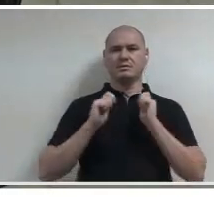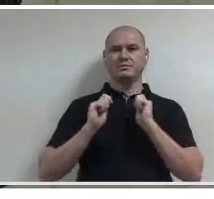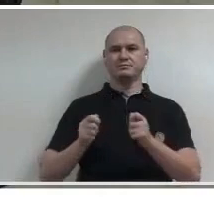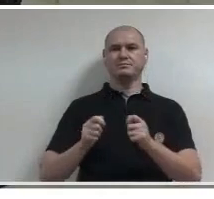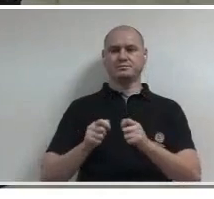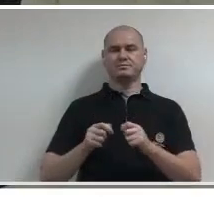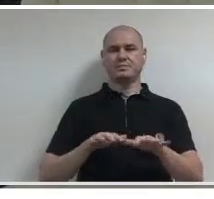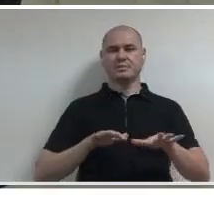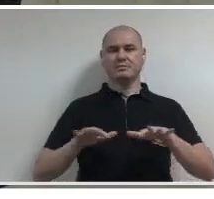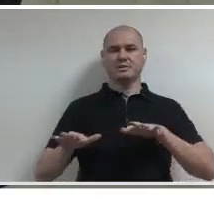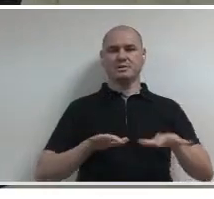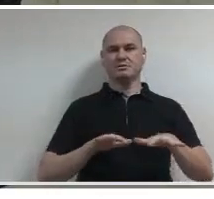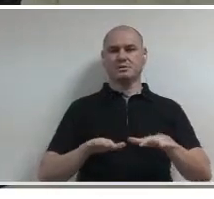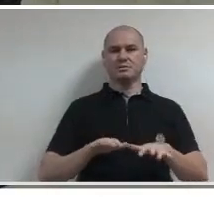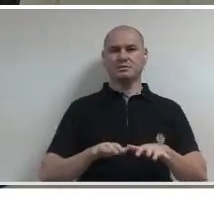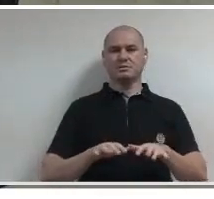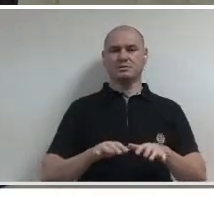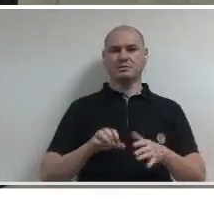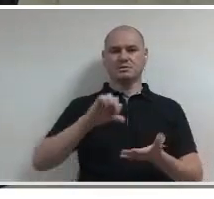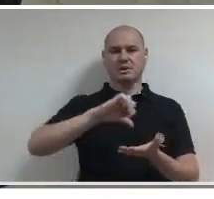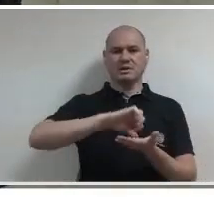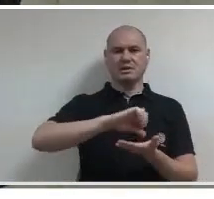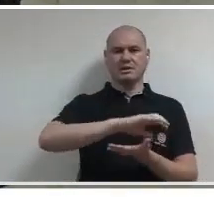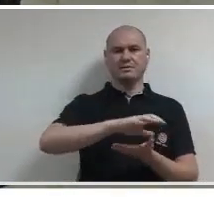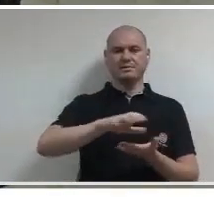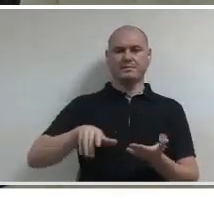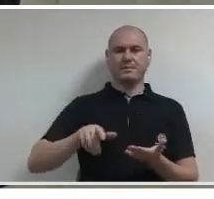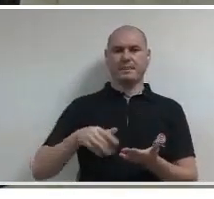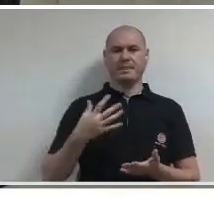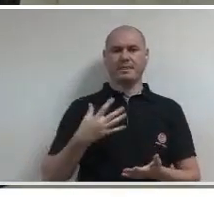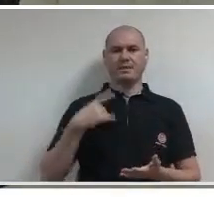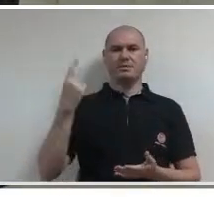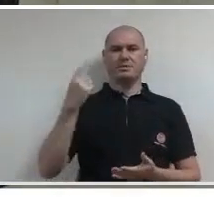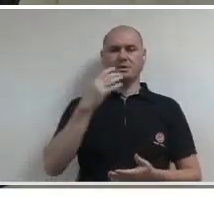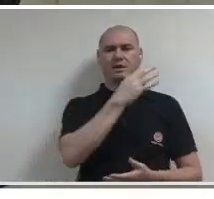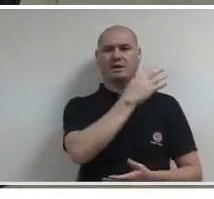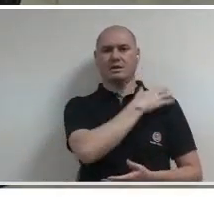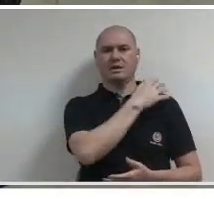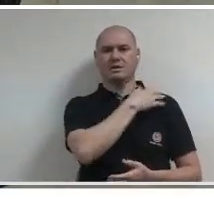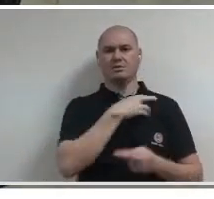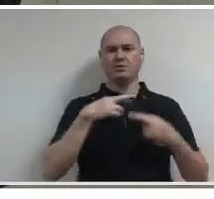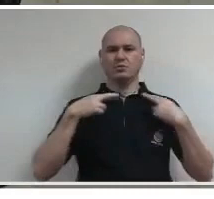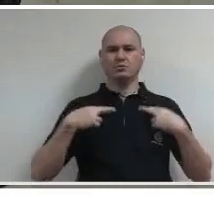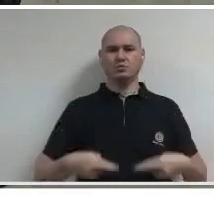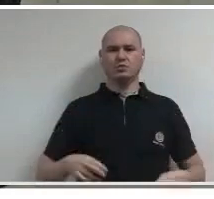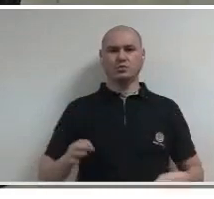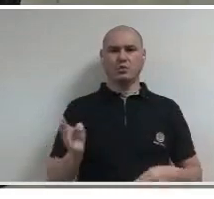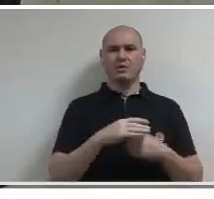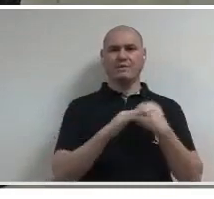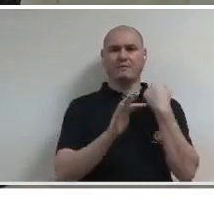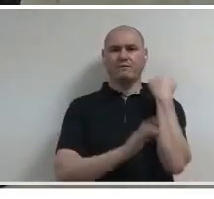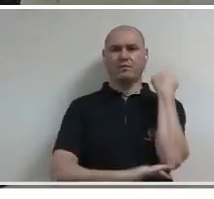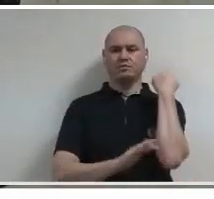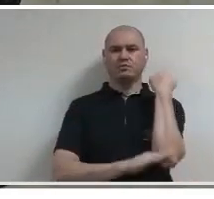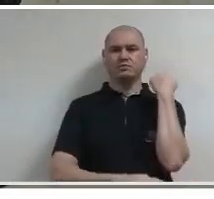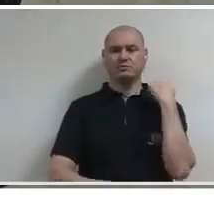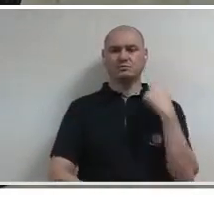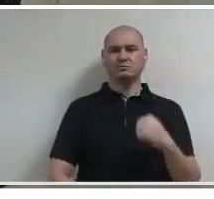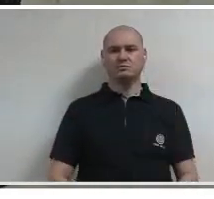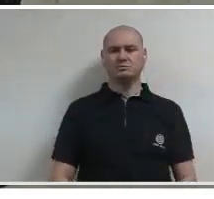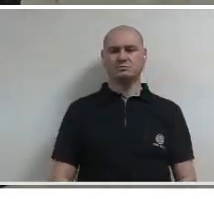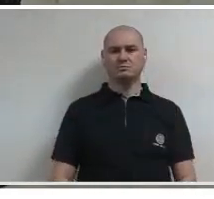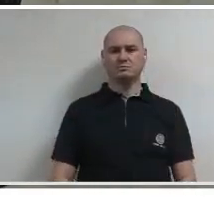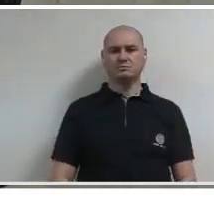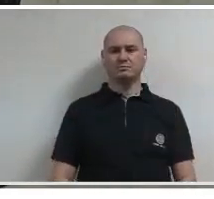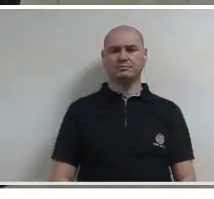Rodríguez Ortellado. Ja, había encomendar consejo de administración judicial de hija, llegó a sacar recursos humanos,